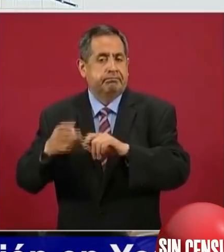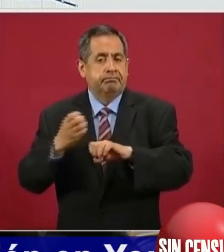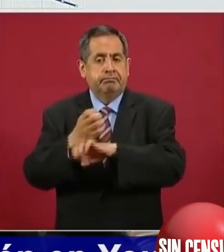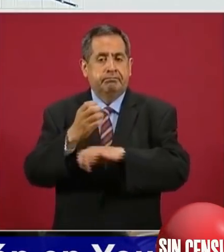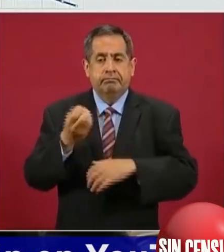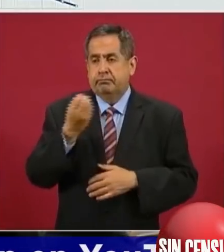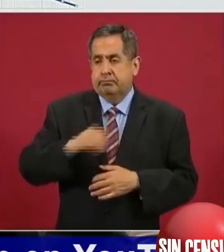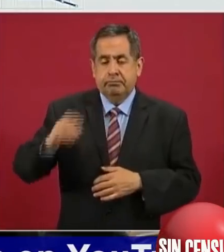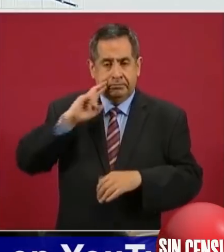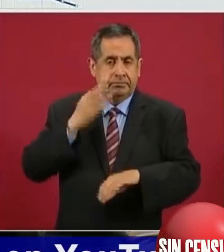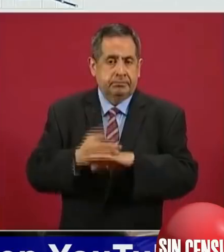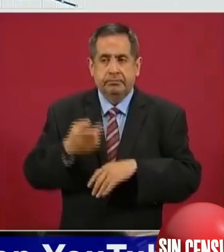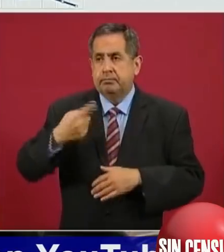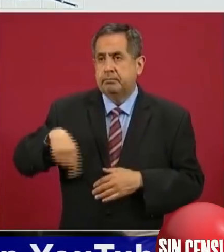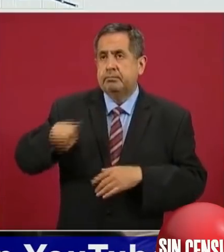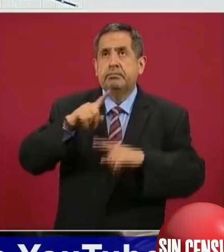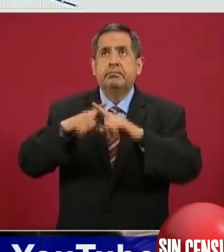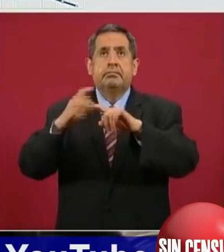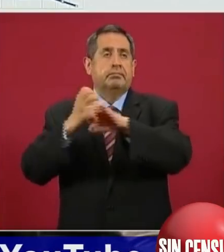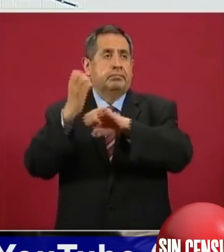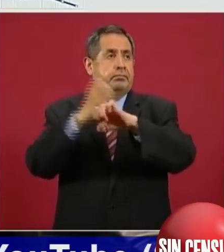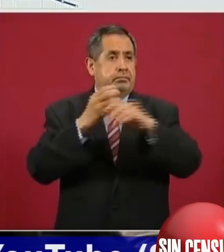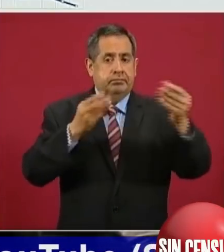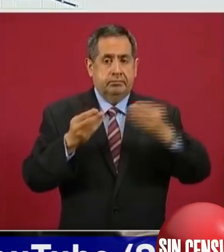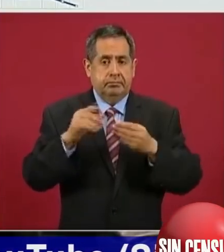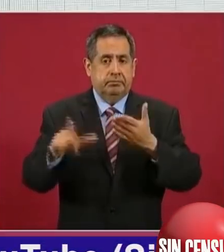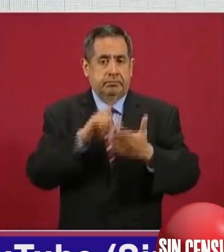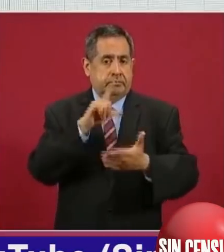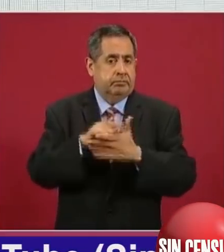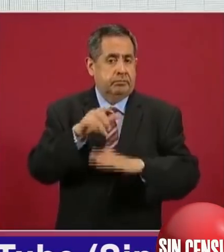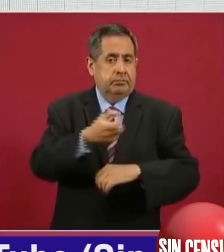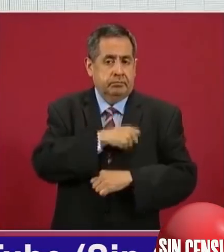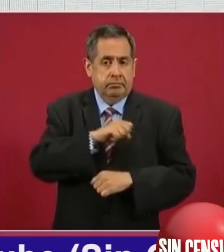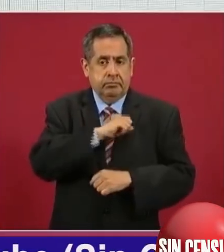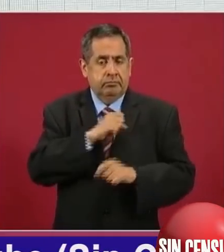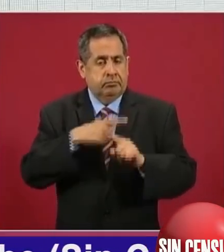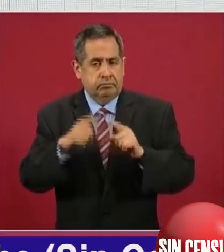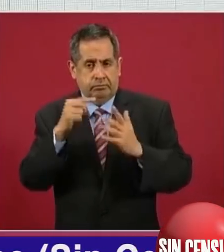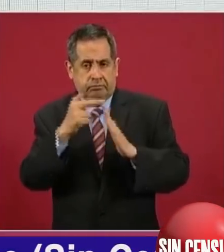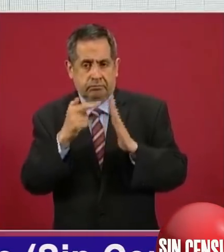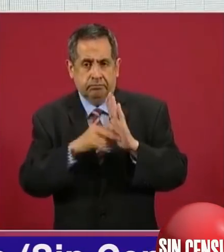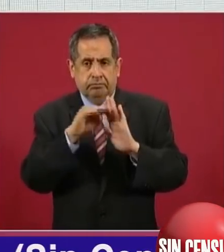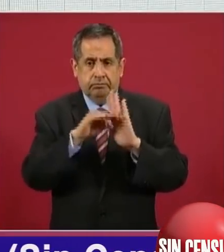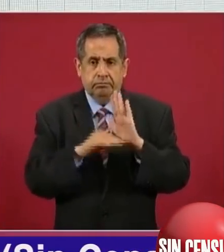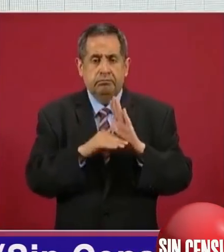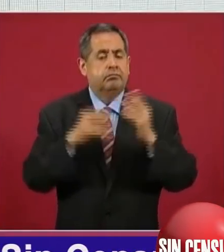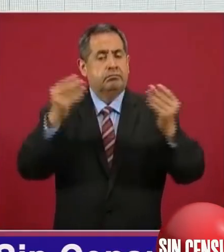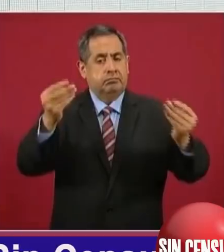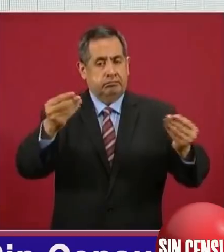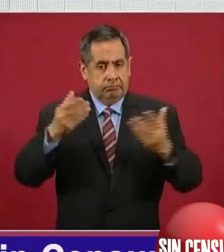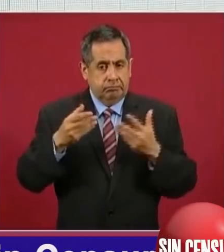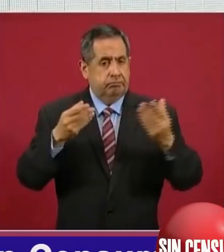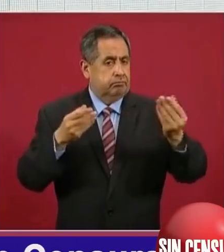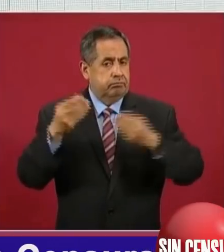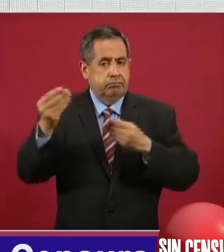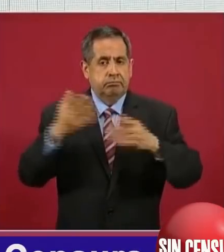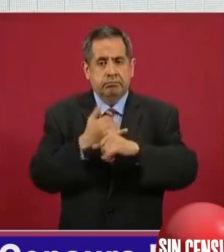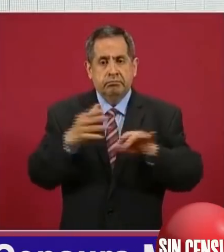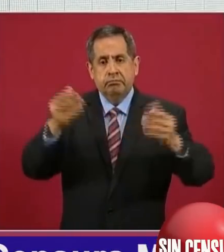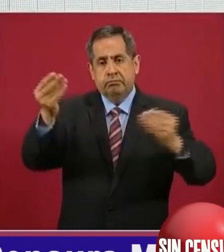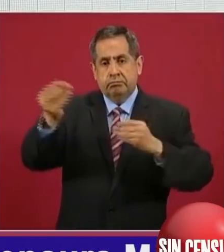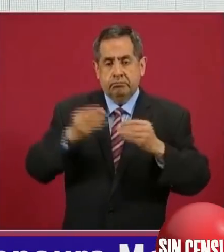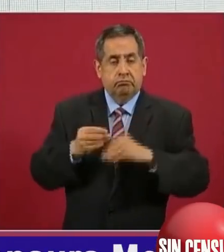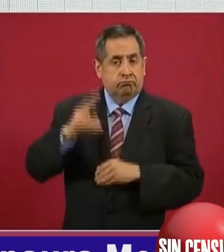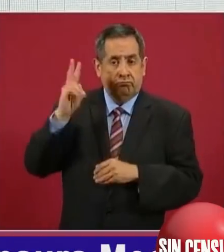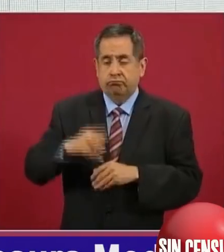una obligación, por supuesto, de los estados, en términos de la Ley General de Salud y otras disposiciones, transmitir información en